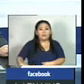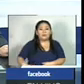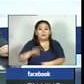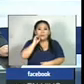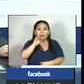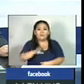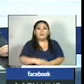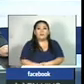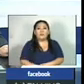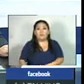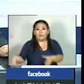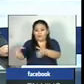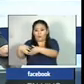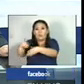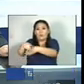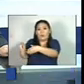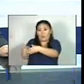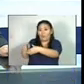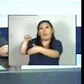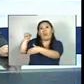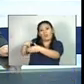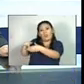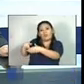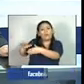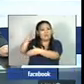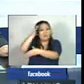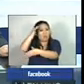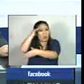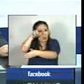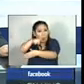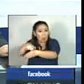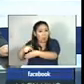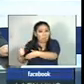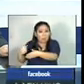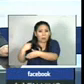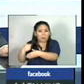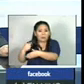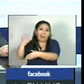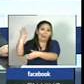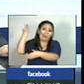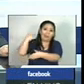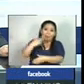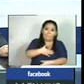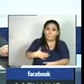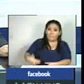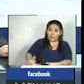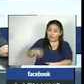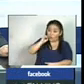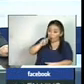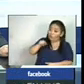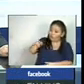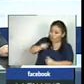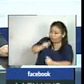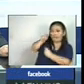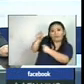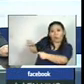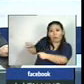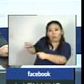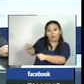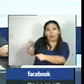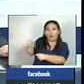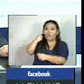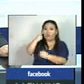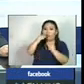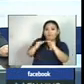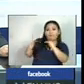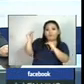Y los diputados, ahí en la Asamblea Legislativa, ¿sabe usted que no le dieron validez a la denuncia que dijo el presidente que iba a realizar ante la Corte Interamericana